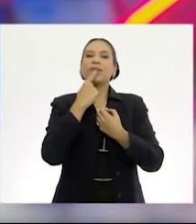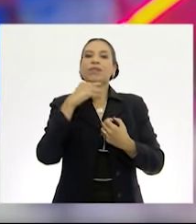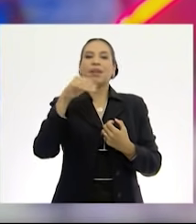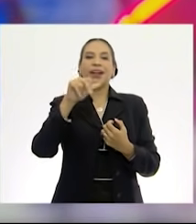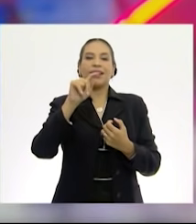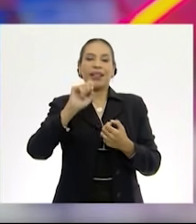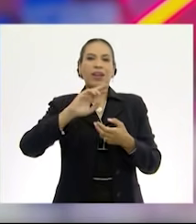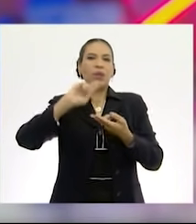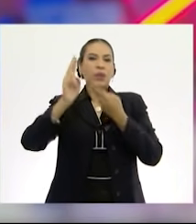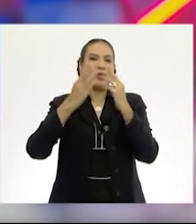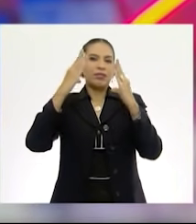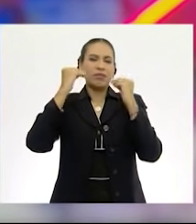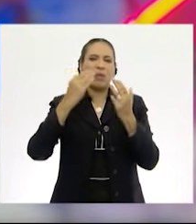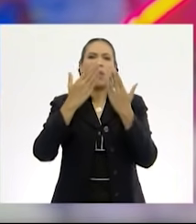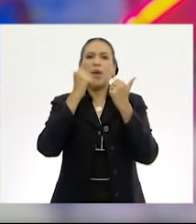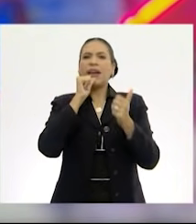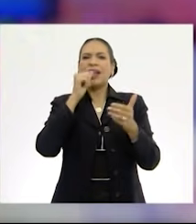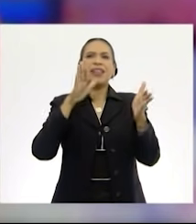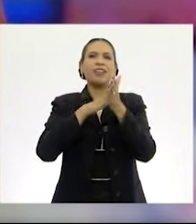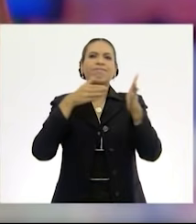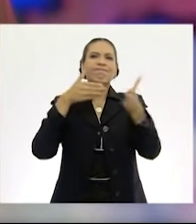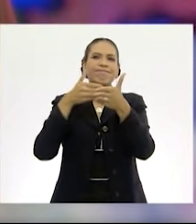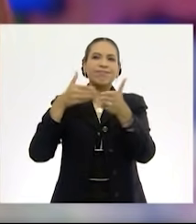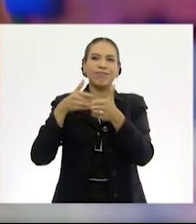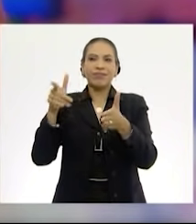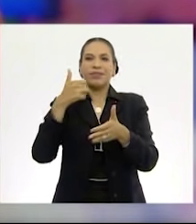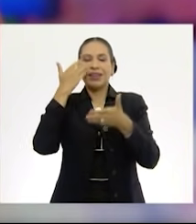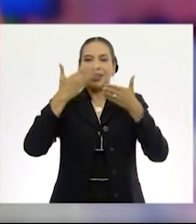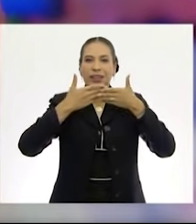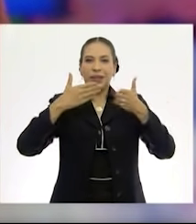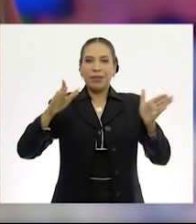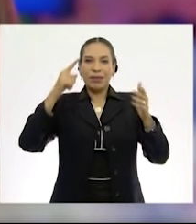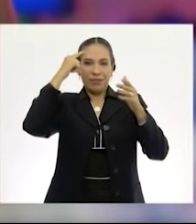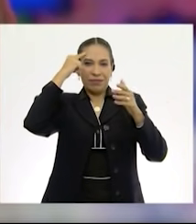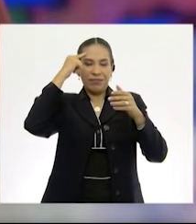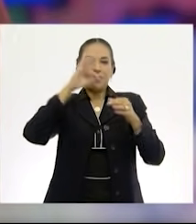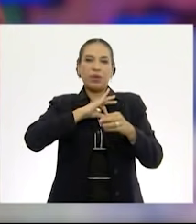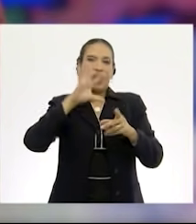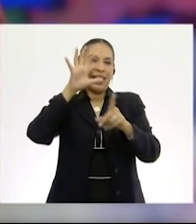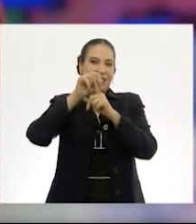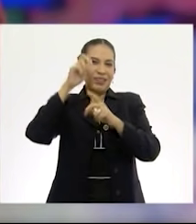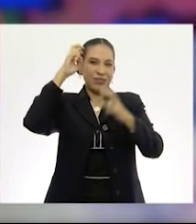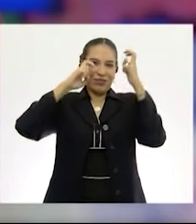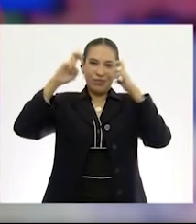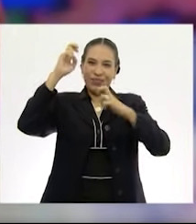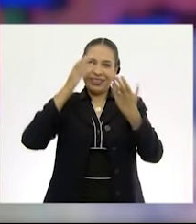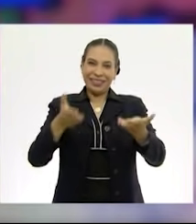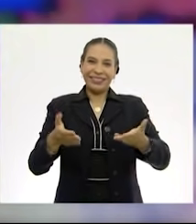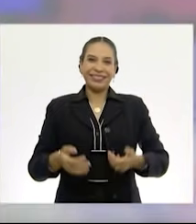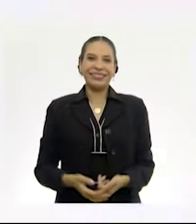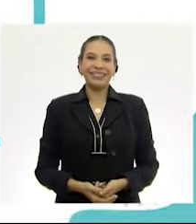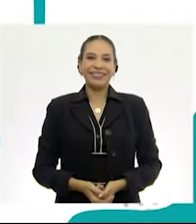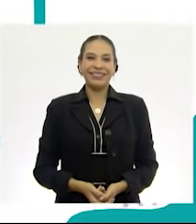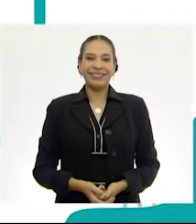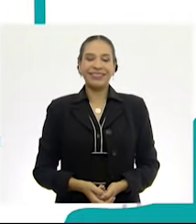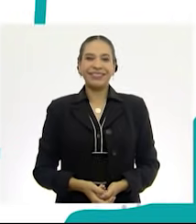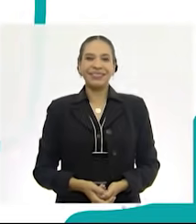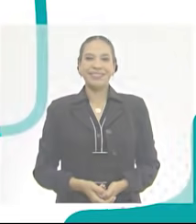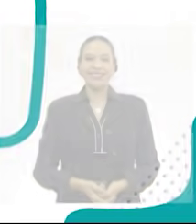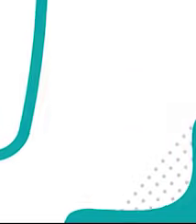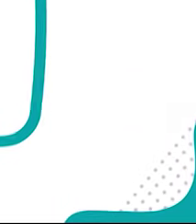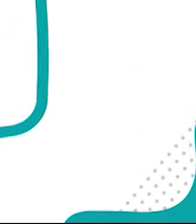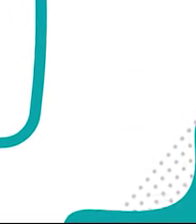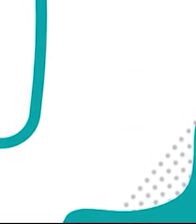El universo me enseñó que no existen fronteras cuando se trata de abrir tu mente y alcanzar tus sueños.